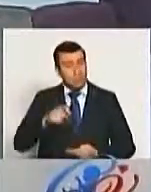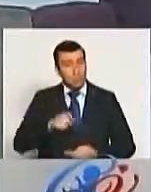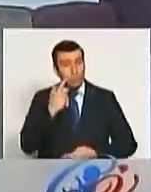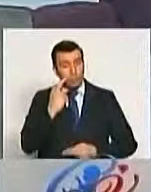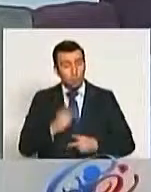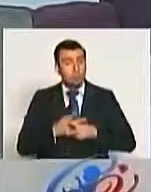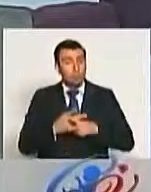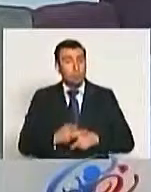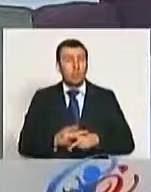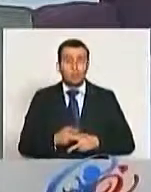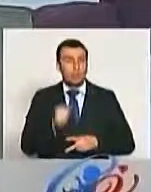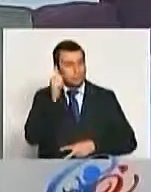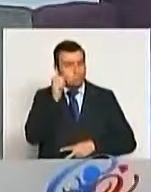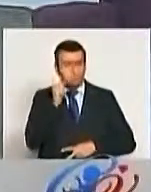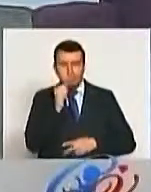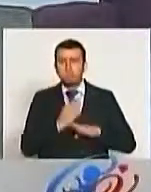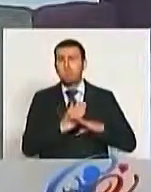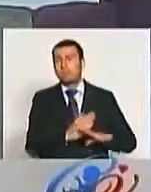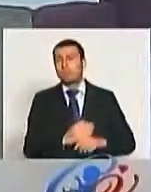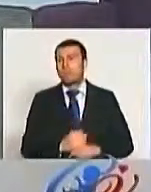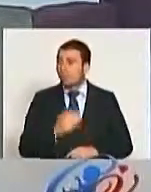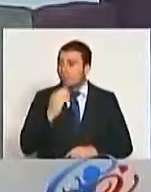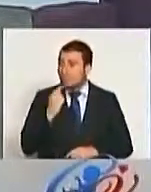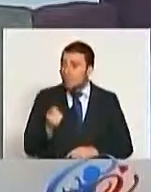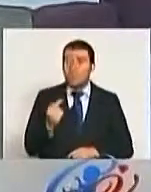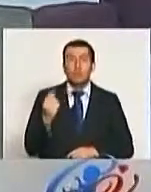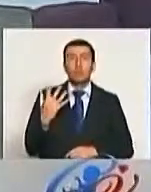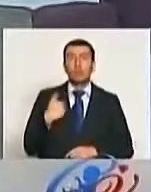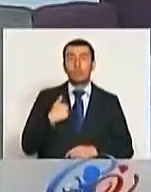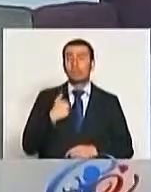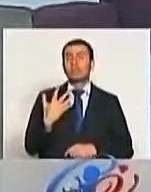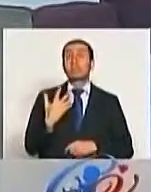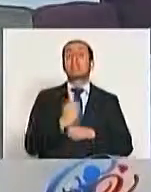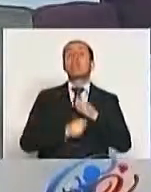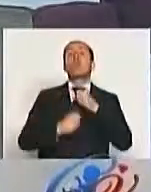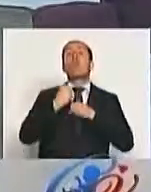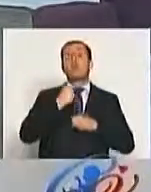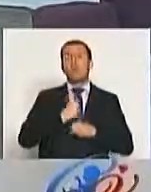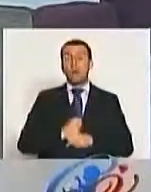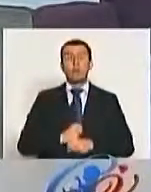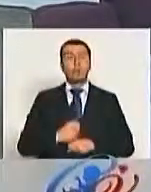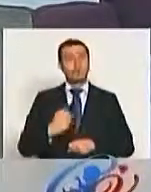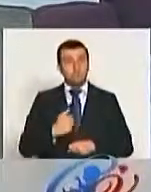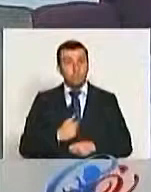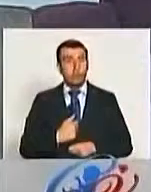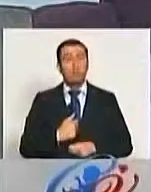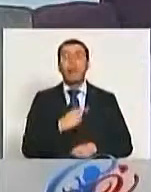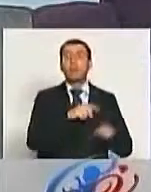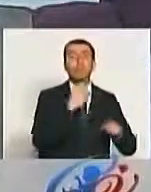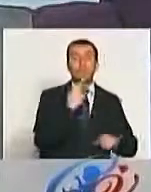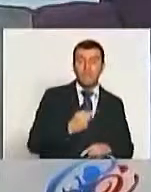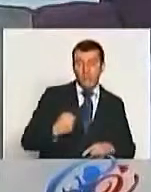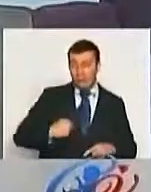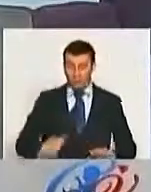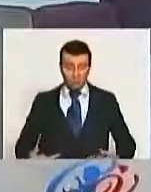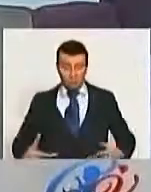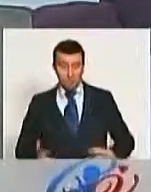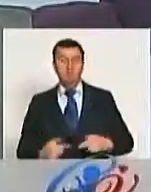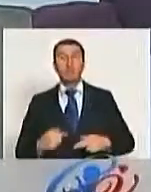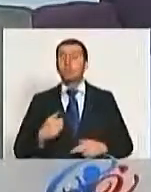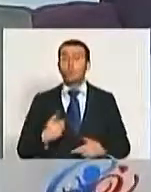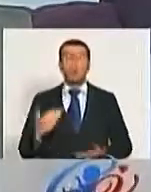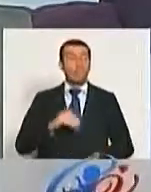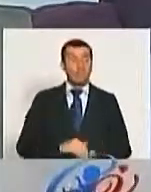es que la gente habla mucho de que yo hacía 5 años me operé y que volví a tener hijos, o 10 años y mire, estoy